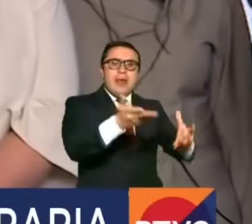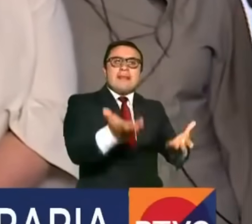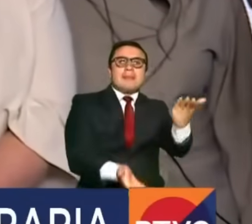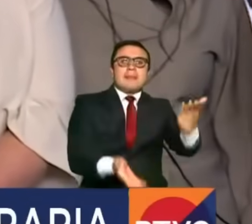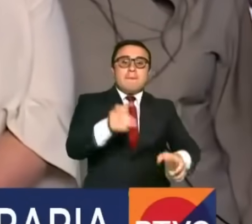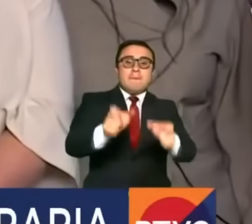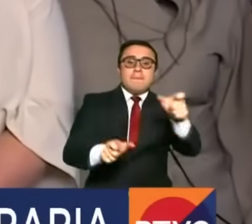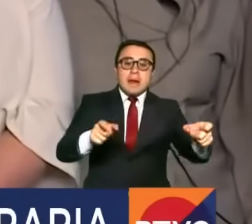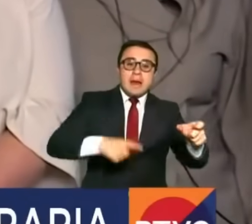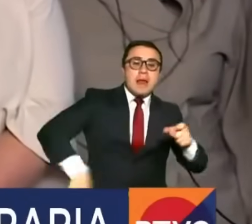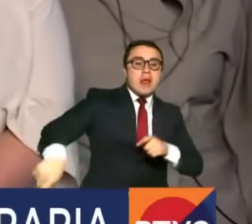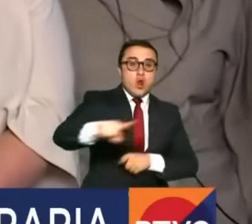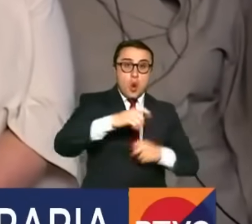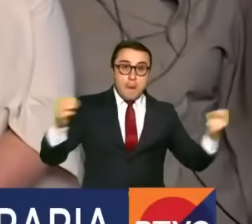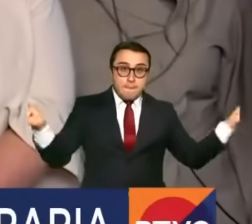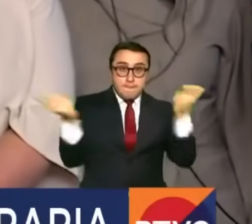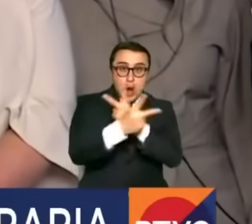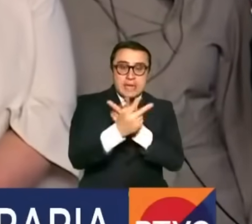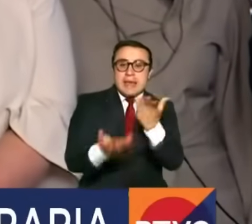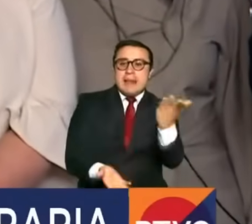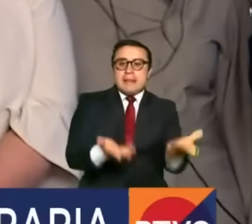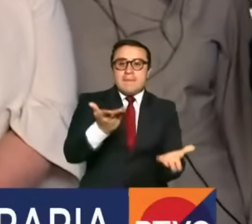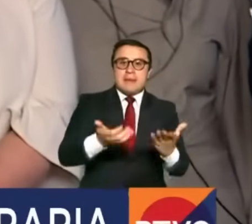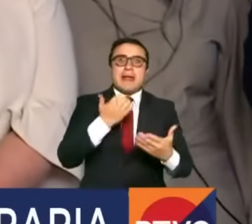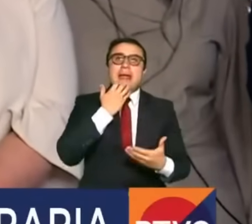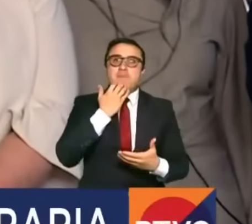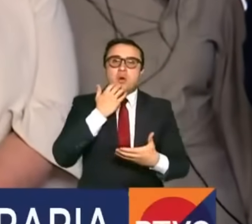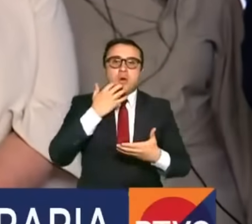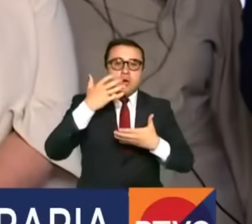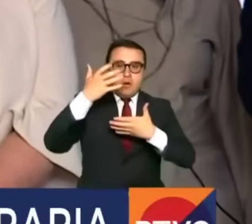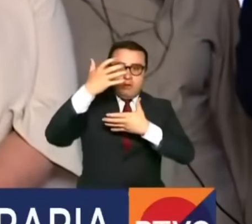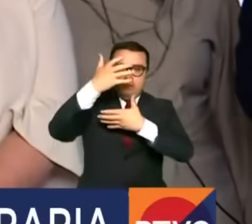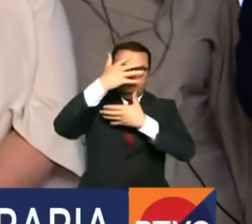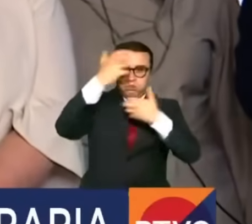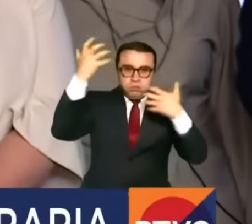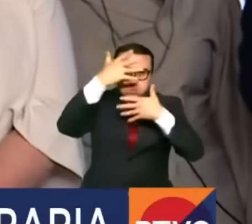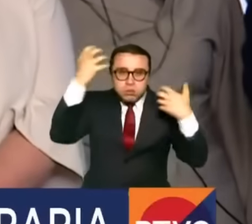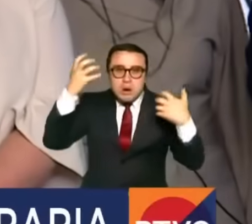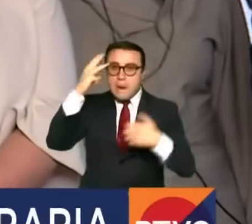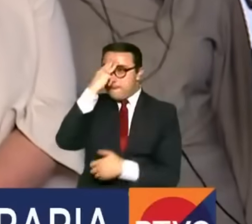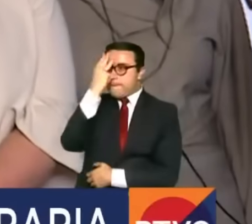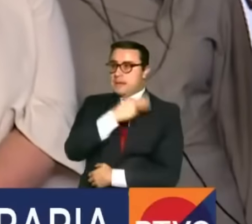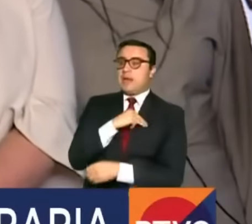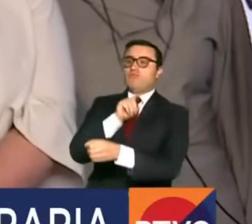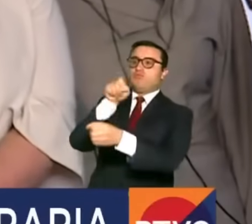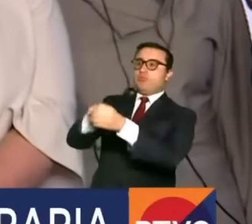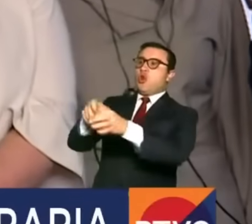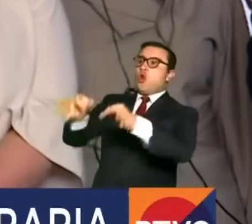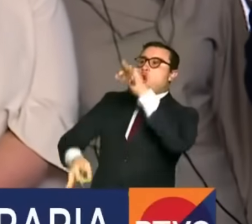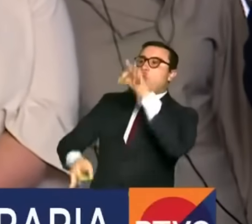de sujeto de violencia. Guerrilleros y militares fueron a parar a la JEP,